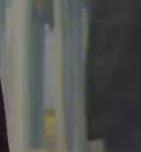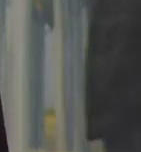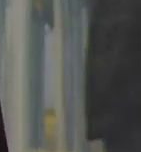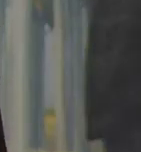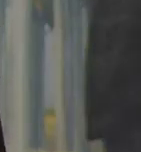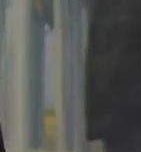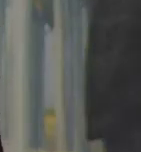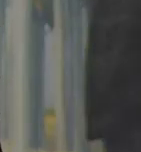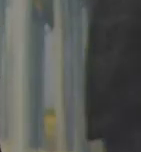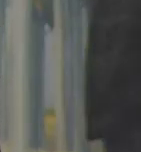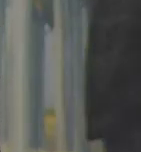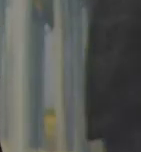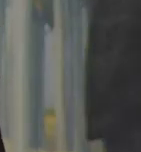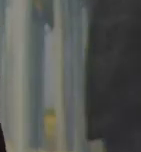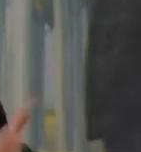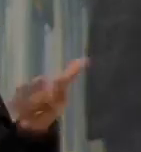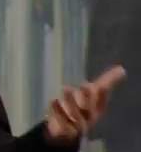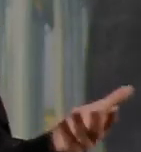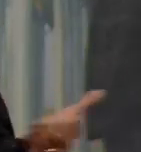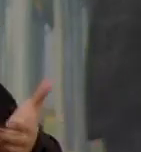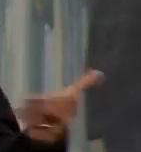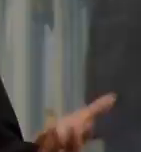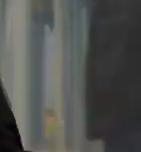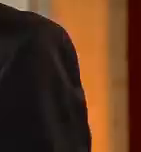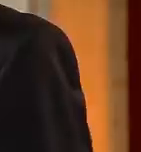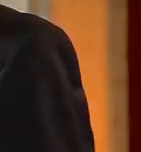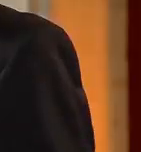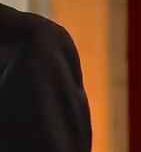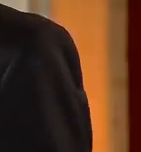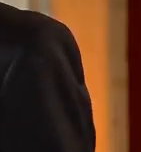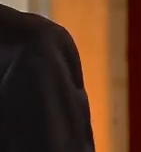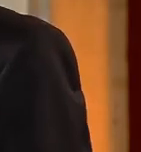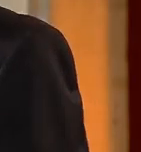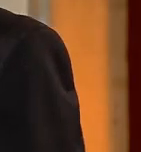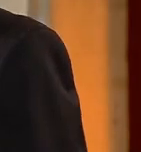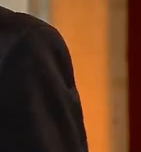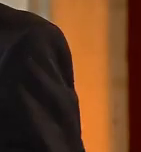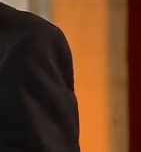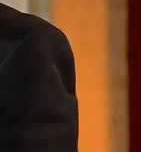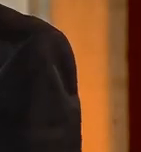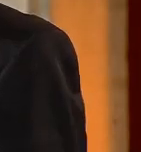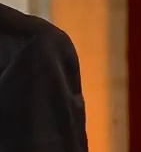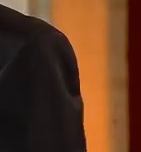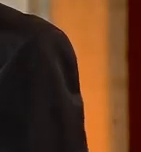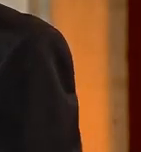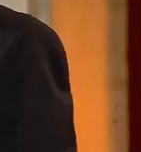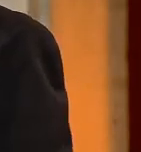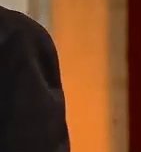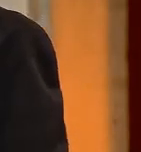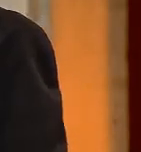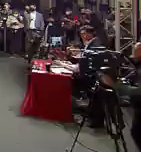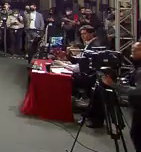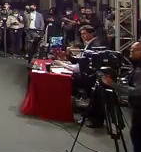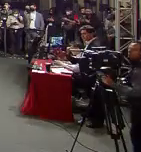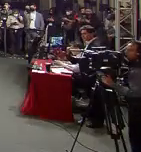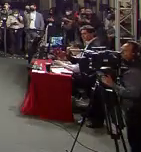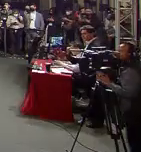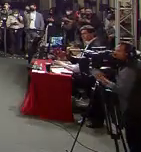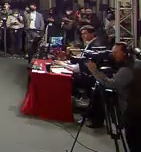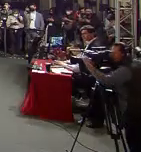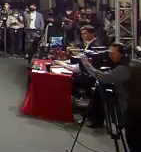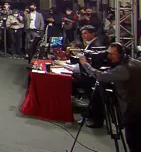Cuba. Es, por supuesto, como todas nuestras vírgenes, una advocación de la Virgen